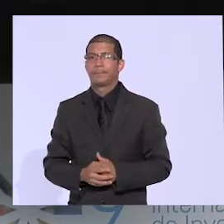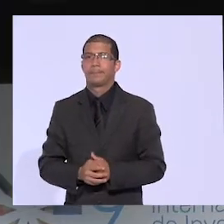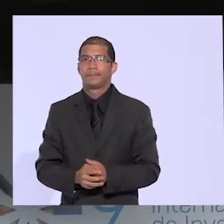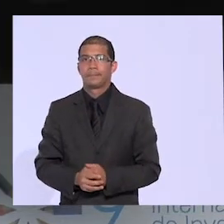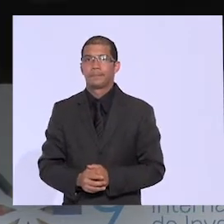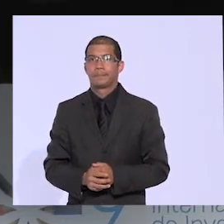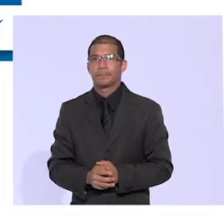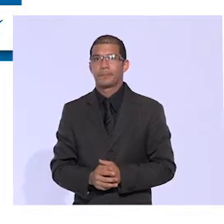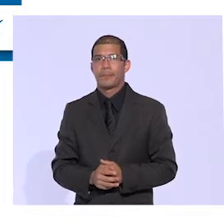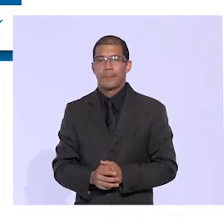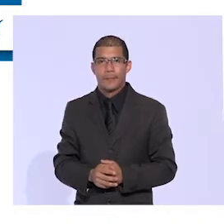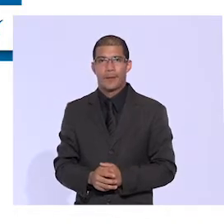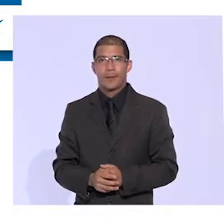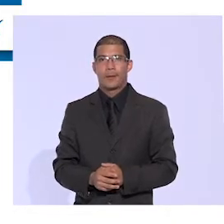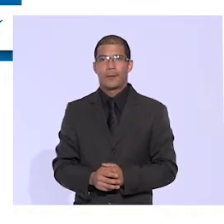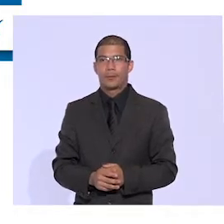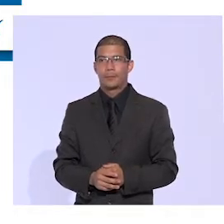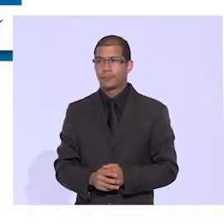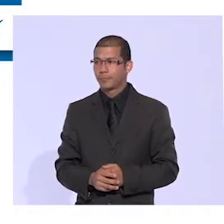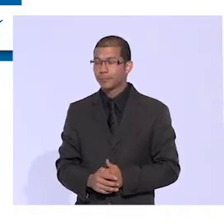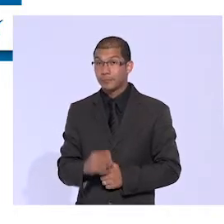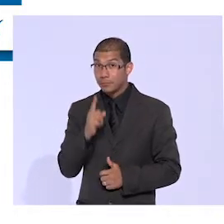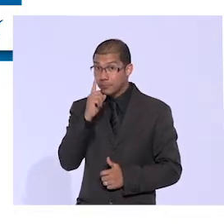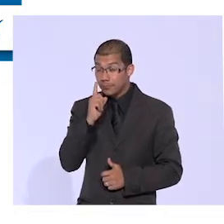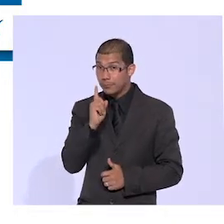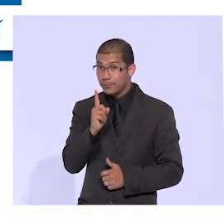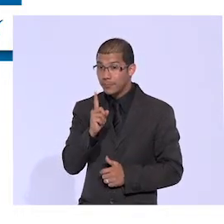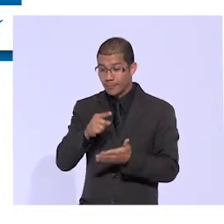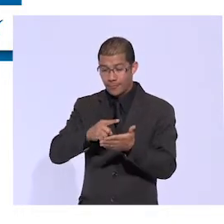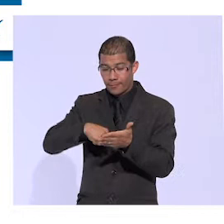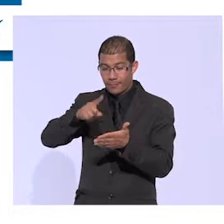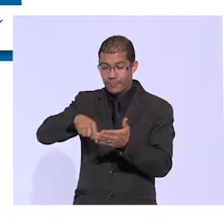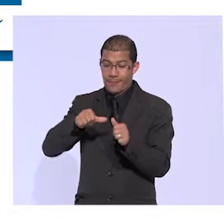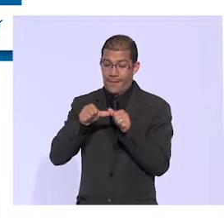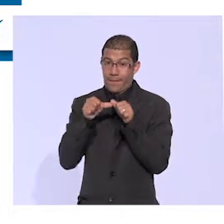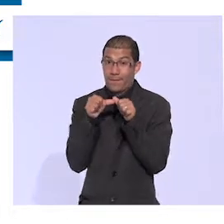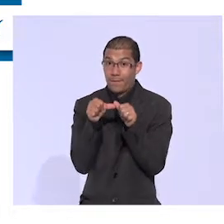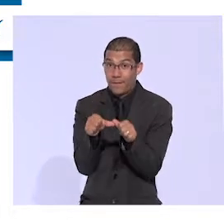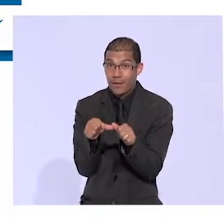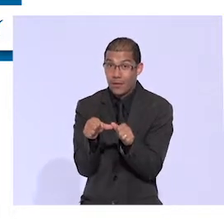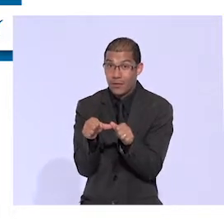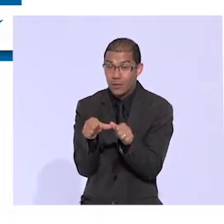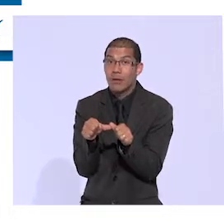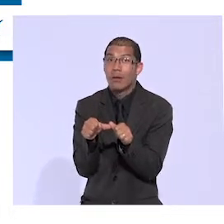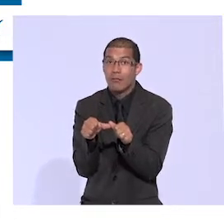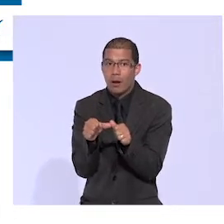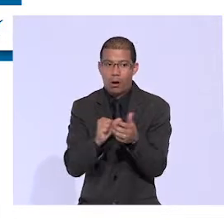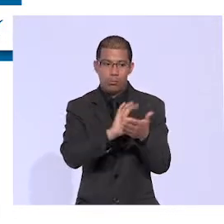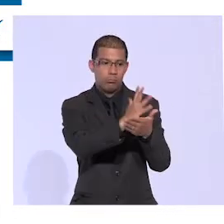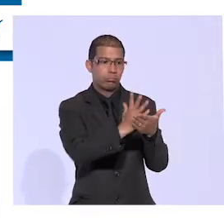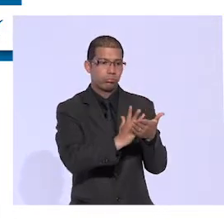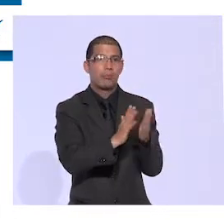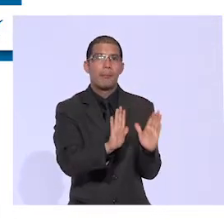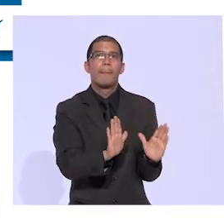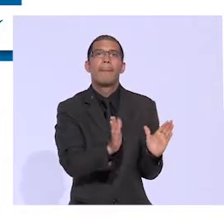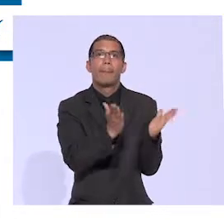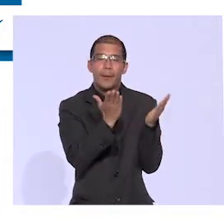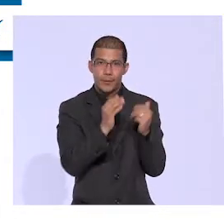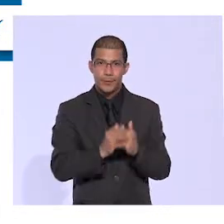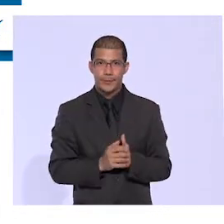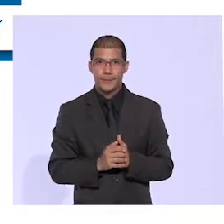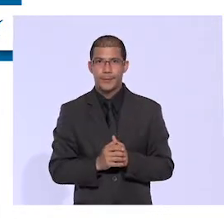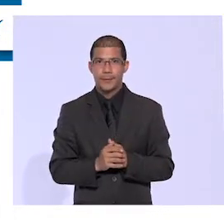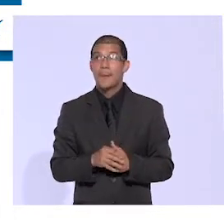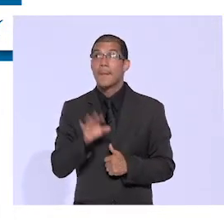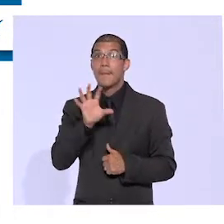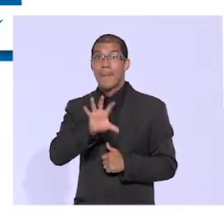Y fijaos, a mayor porcentaje de contratos permanentes, mejores resultados agregados por país. Estos son resultados agregados